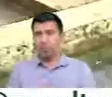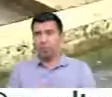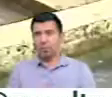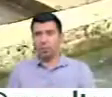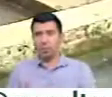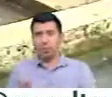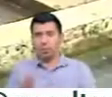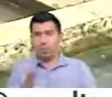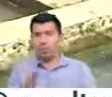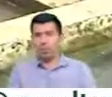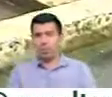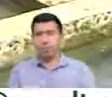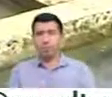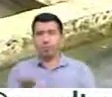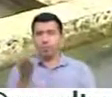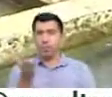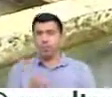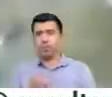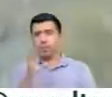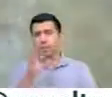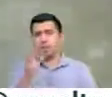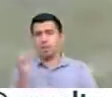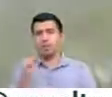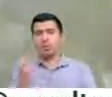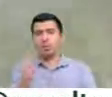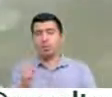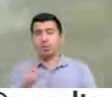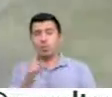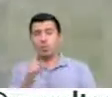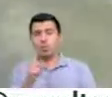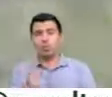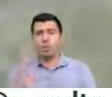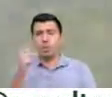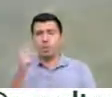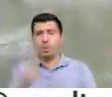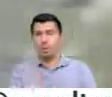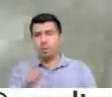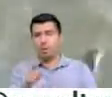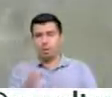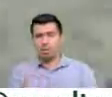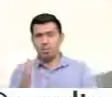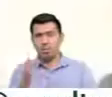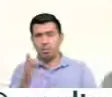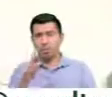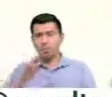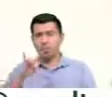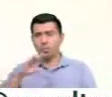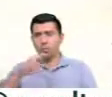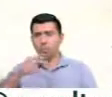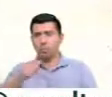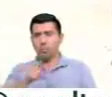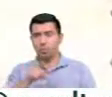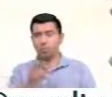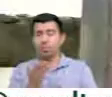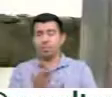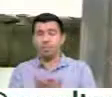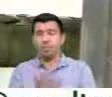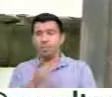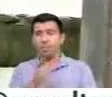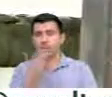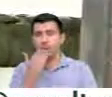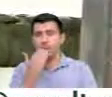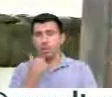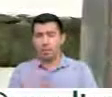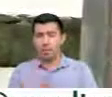que subiría 500 pesos en kilo de trucha. Hay una demanda considerable de este alimento, pero